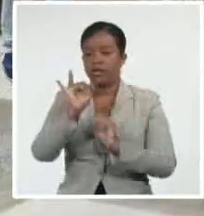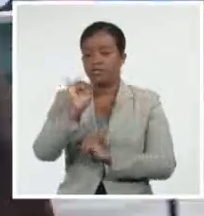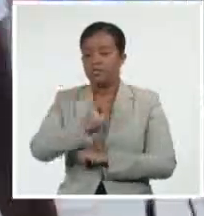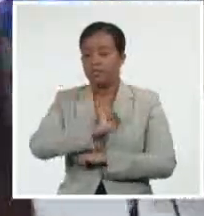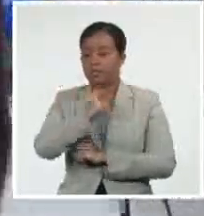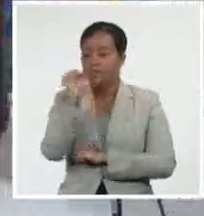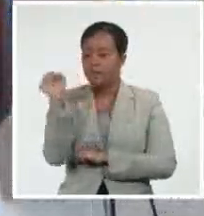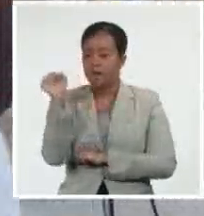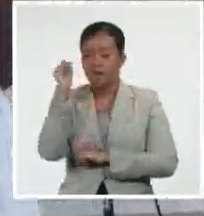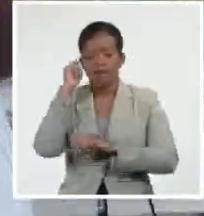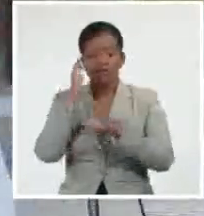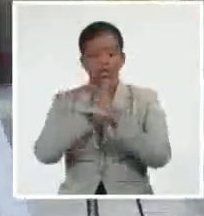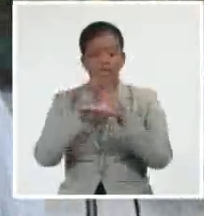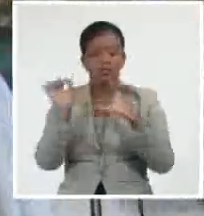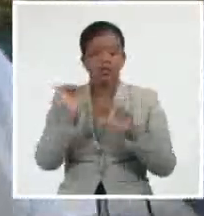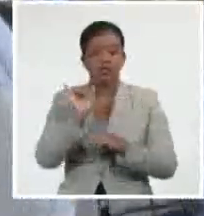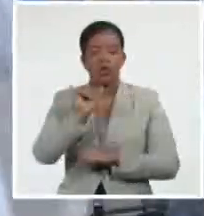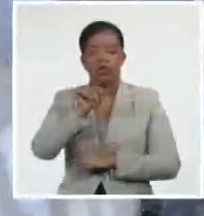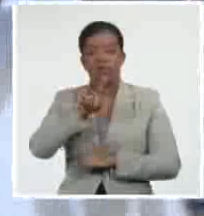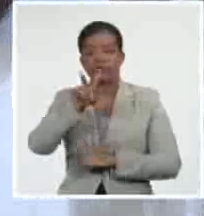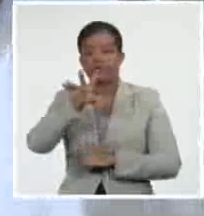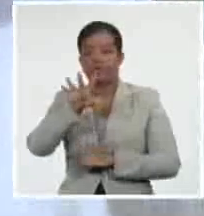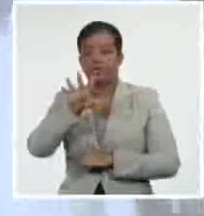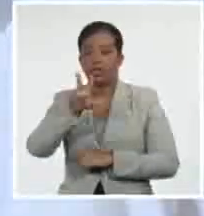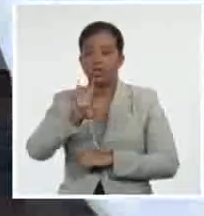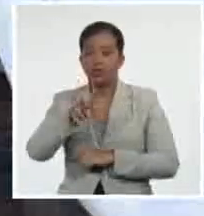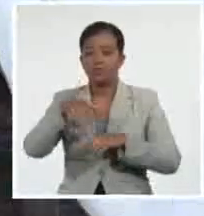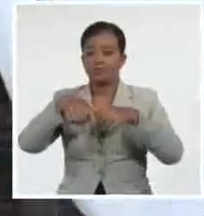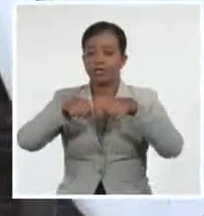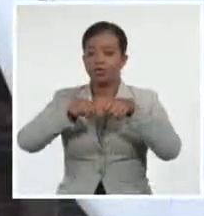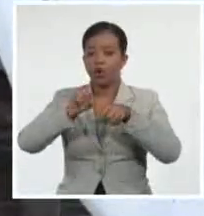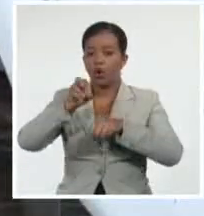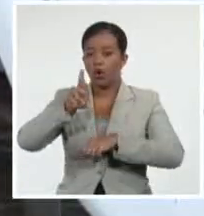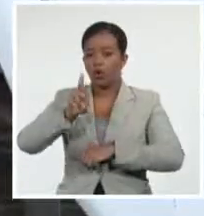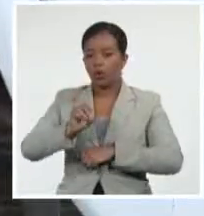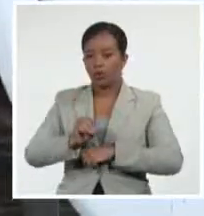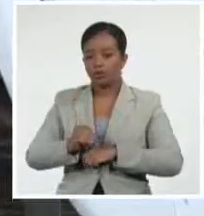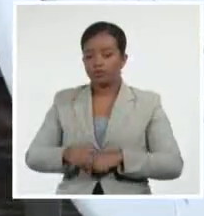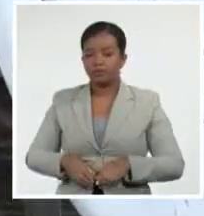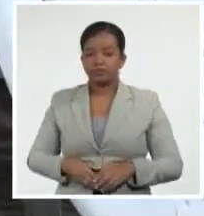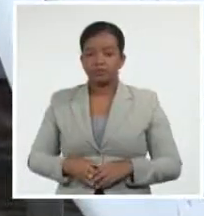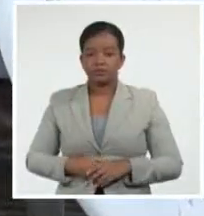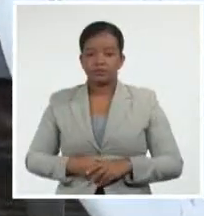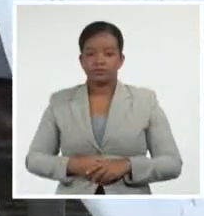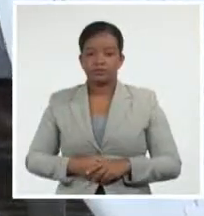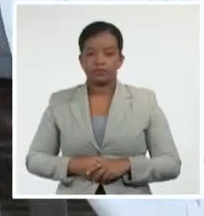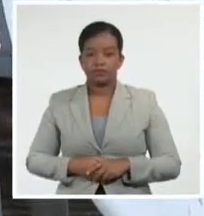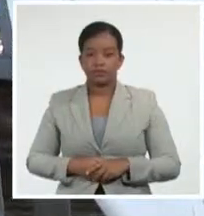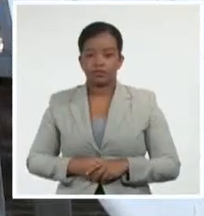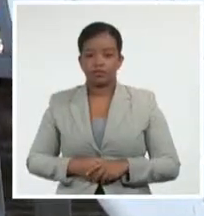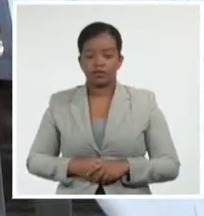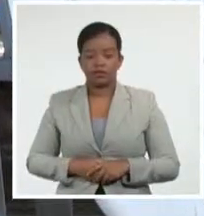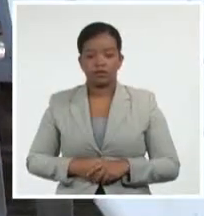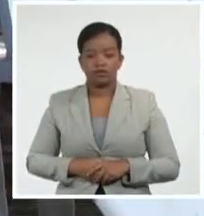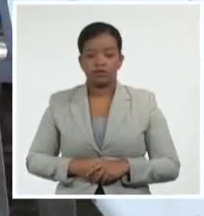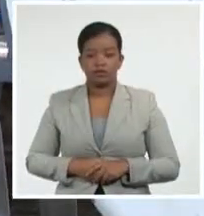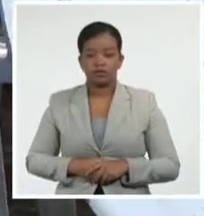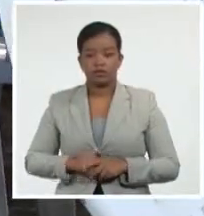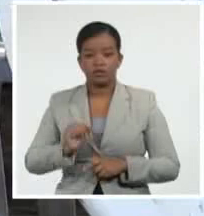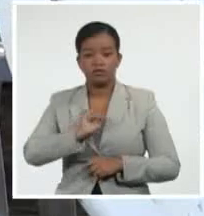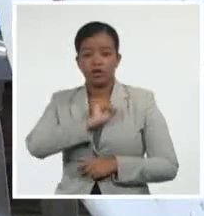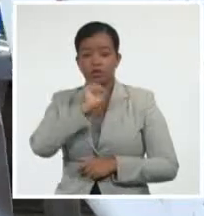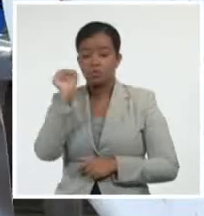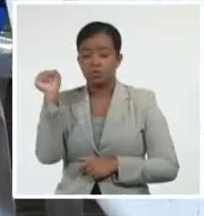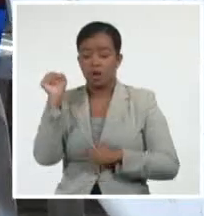mérito científico y 252 títulos de oro. La graduada más integral del curso diurno de